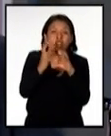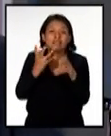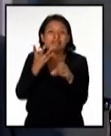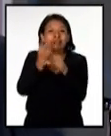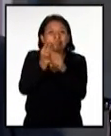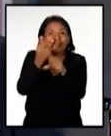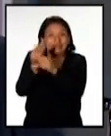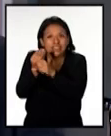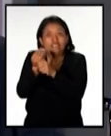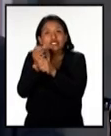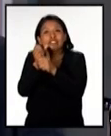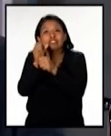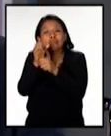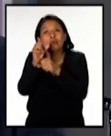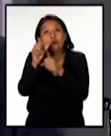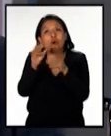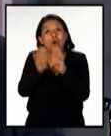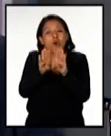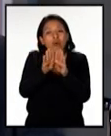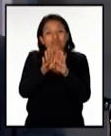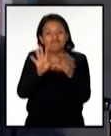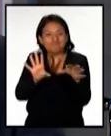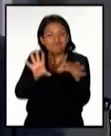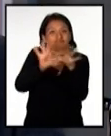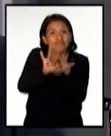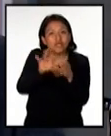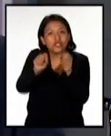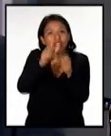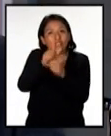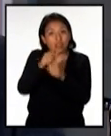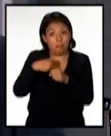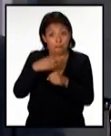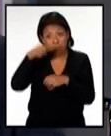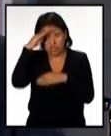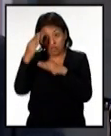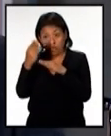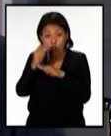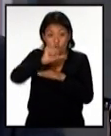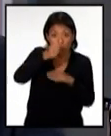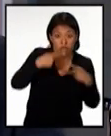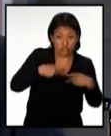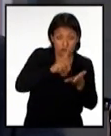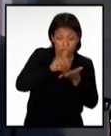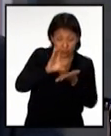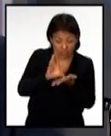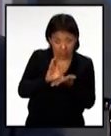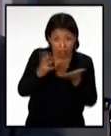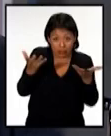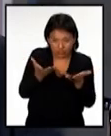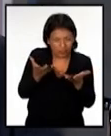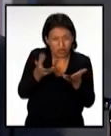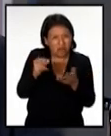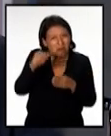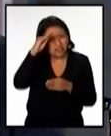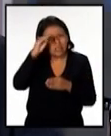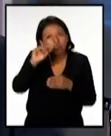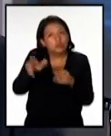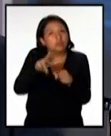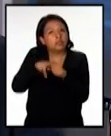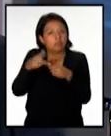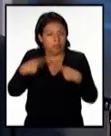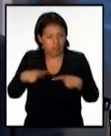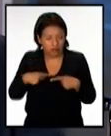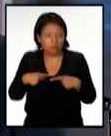una sociedad que en principio no fue pensada para ellos y que hoy día, en términos de evitar todo tipo